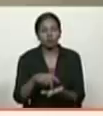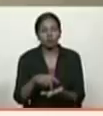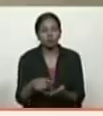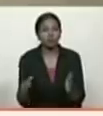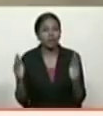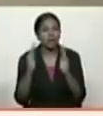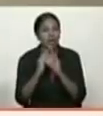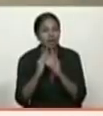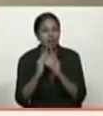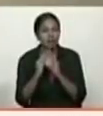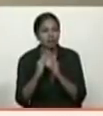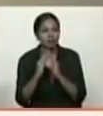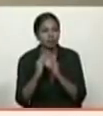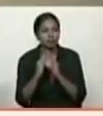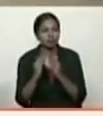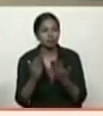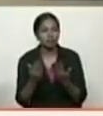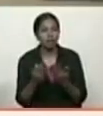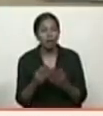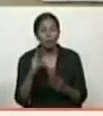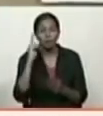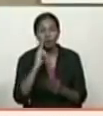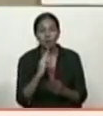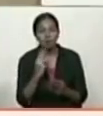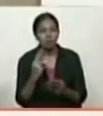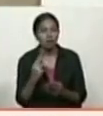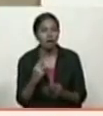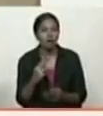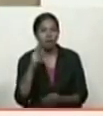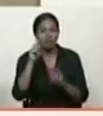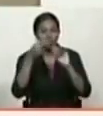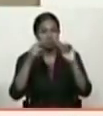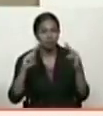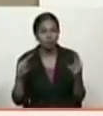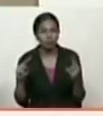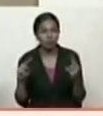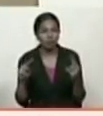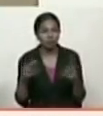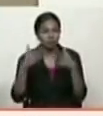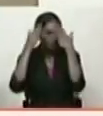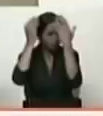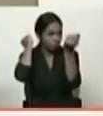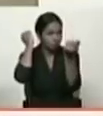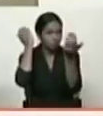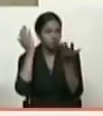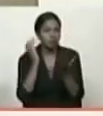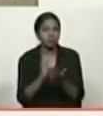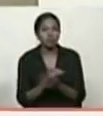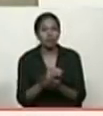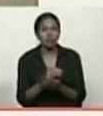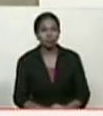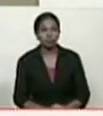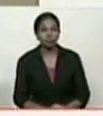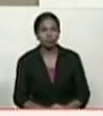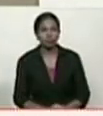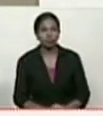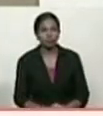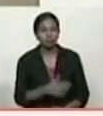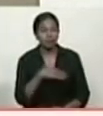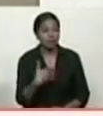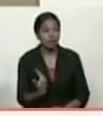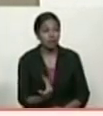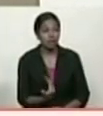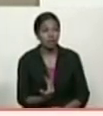la Diplomacia Bolivariana de Paz, la Casa de la Diplomacia Venezolana Histórica. Y